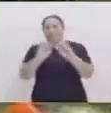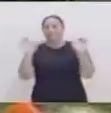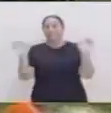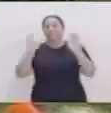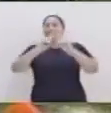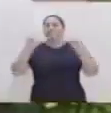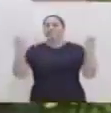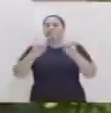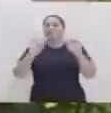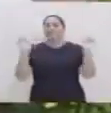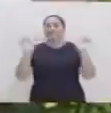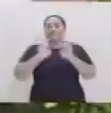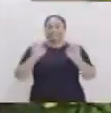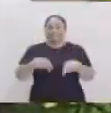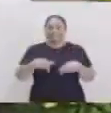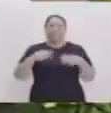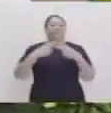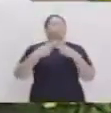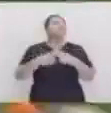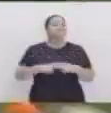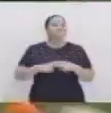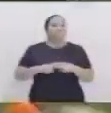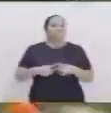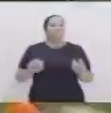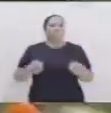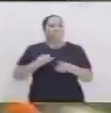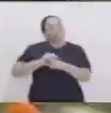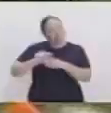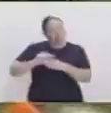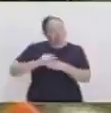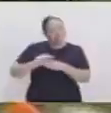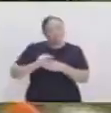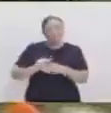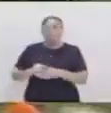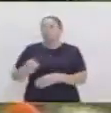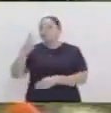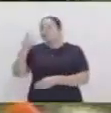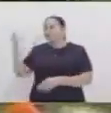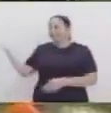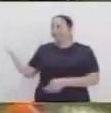con el componente de fuerza. Comenzamos con un pequeño calentamiento.